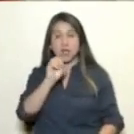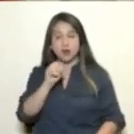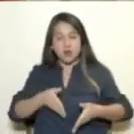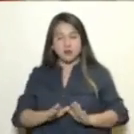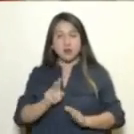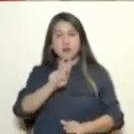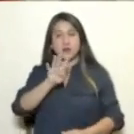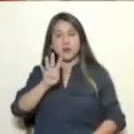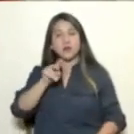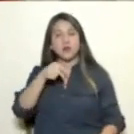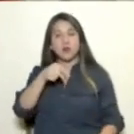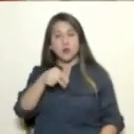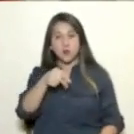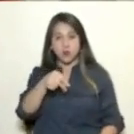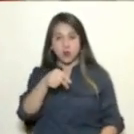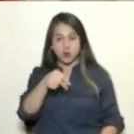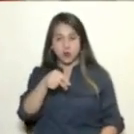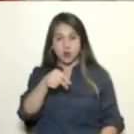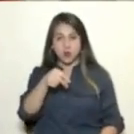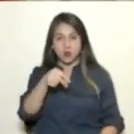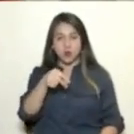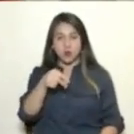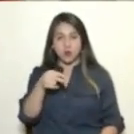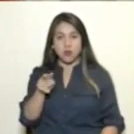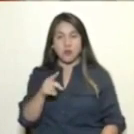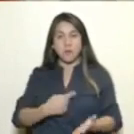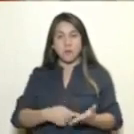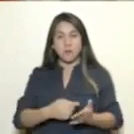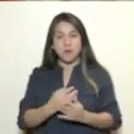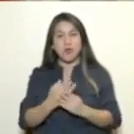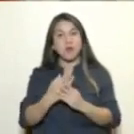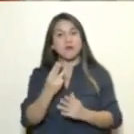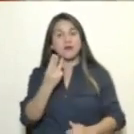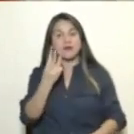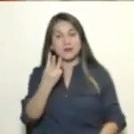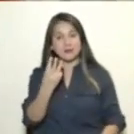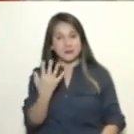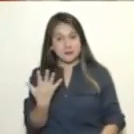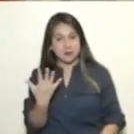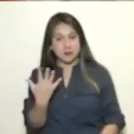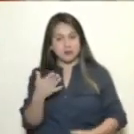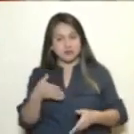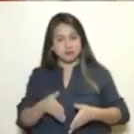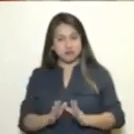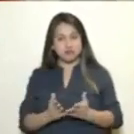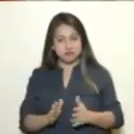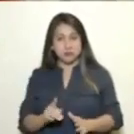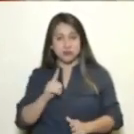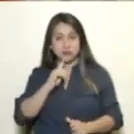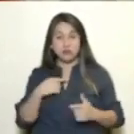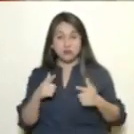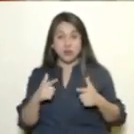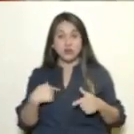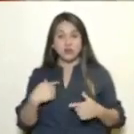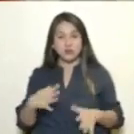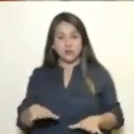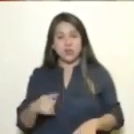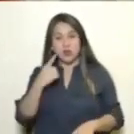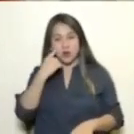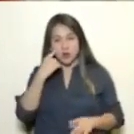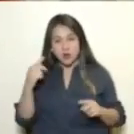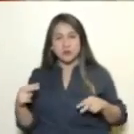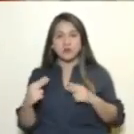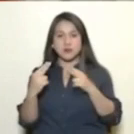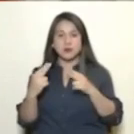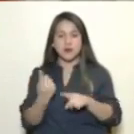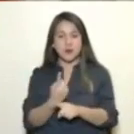el 24 de junio de 1935, a quien tuve la suerte de conocer y